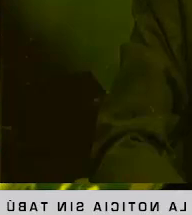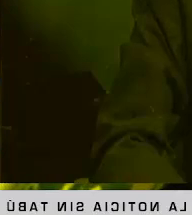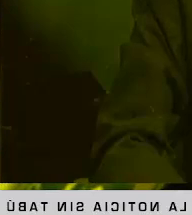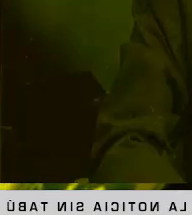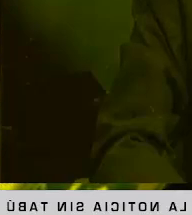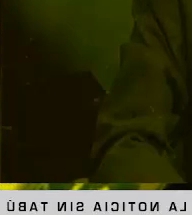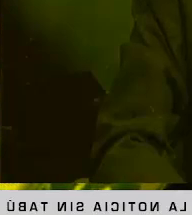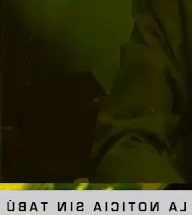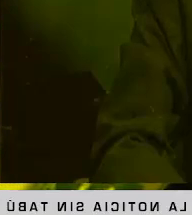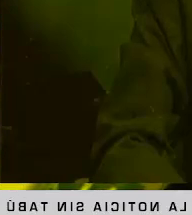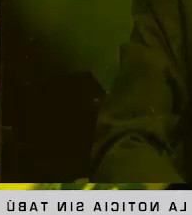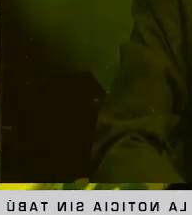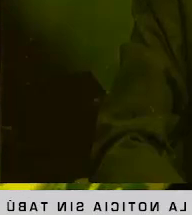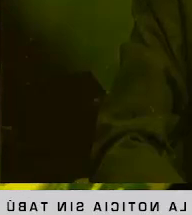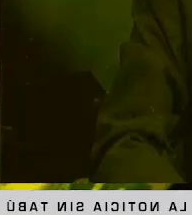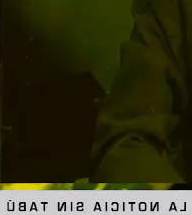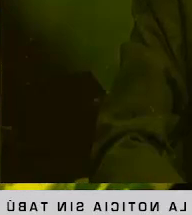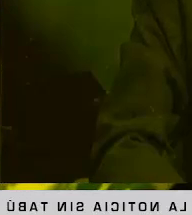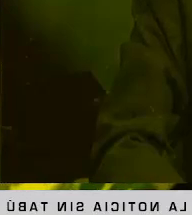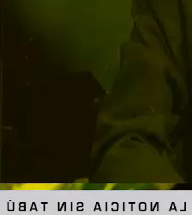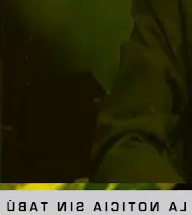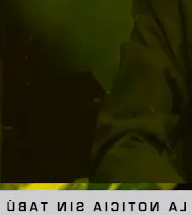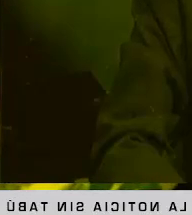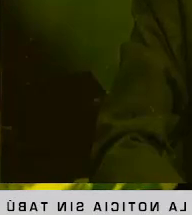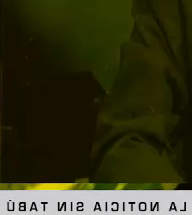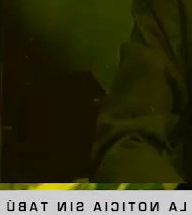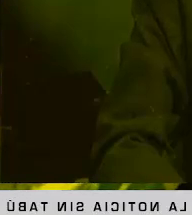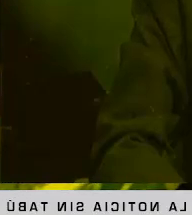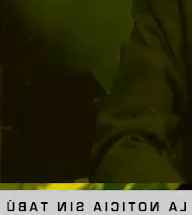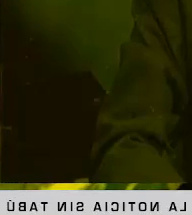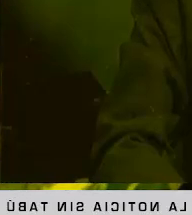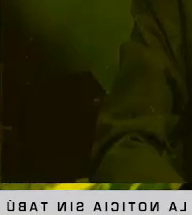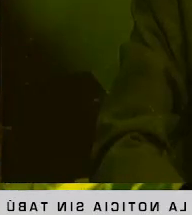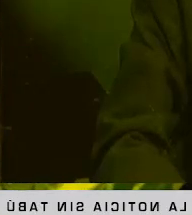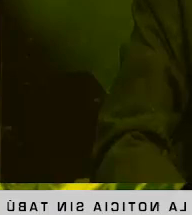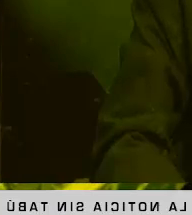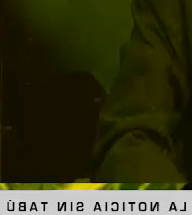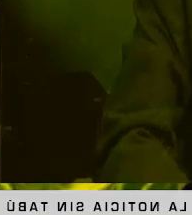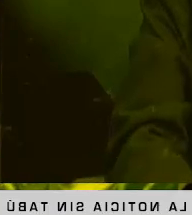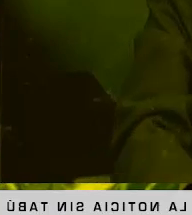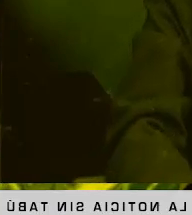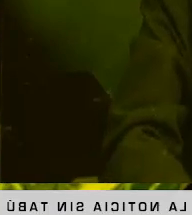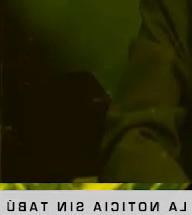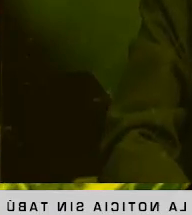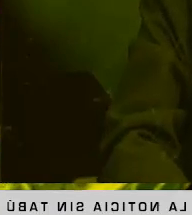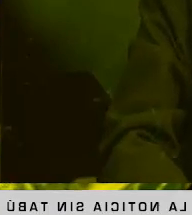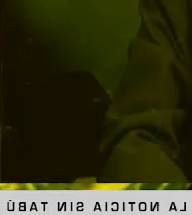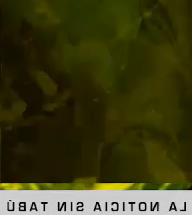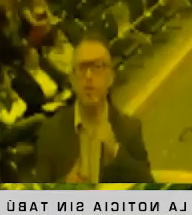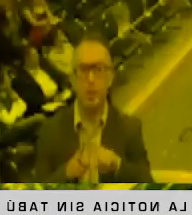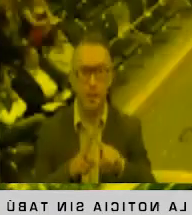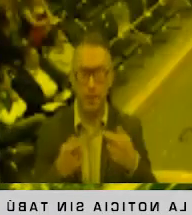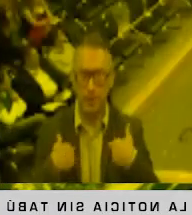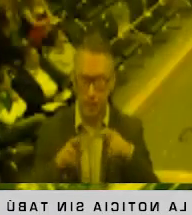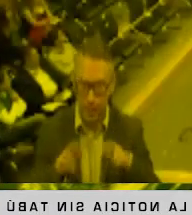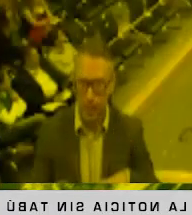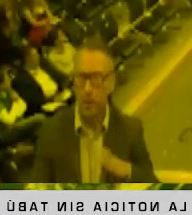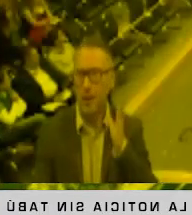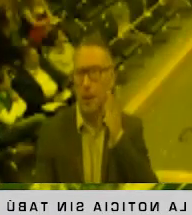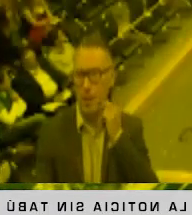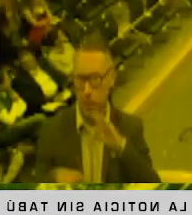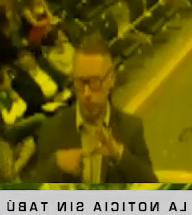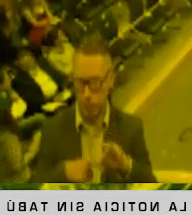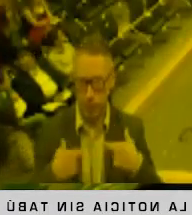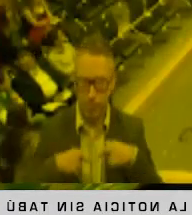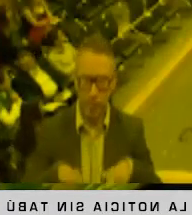Palacio Nacional que de ahí le dictan lo que tiene que hacer me gustaría su respuesta franja sincera de Cara a la audiencia a mí me parece que cuando estamos en un